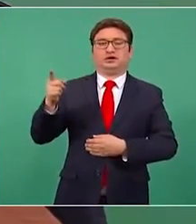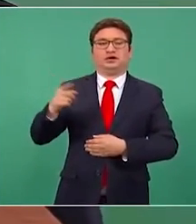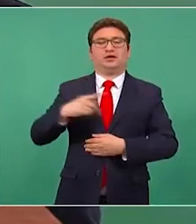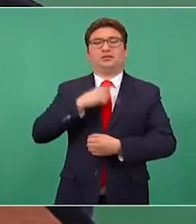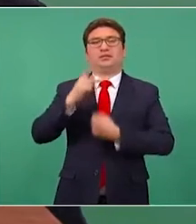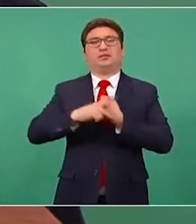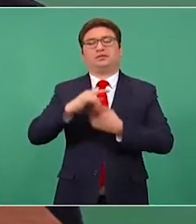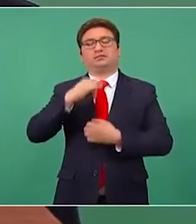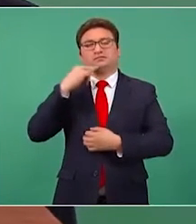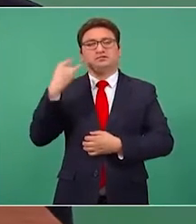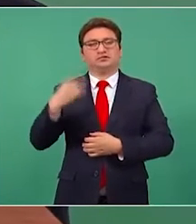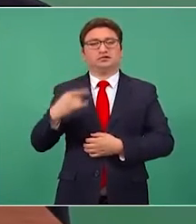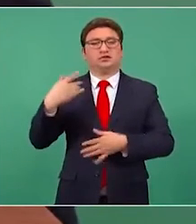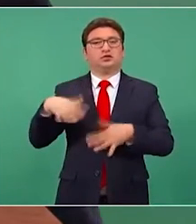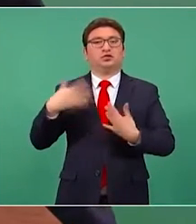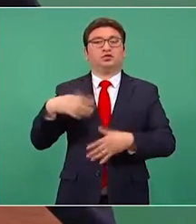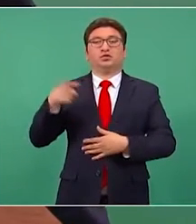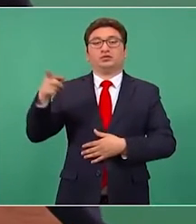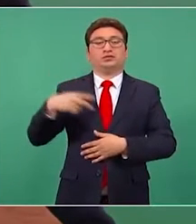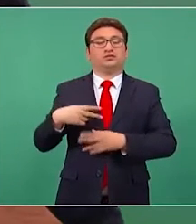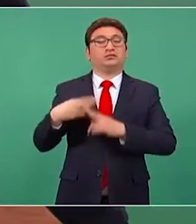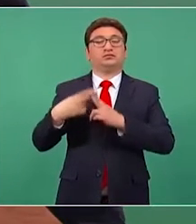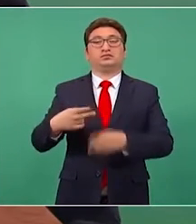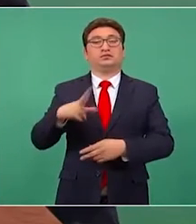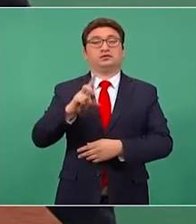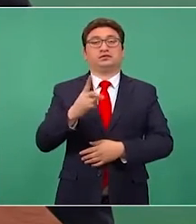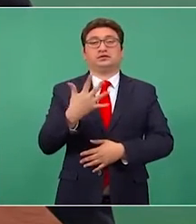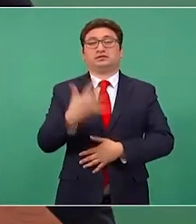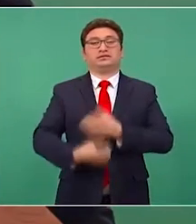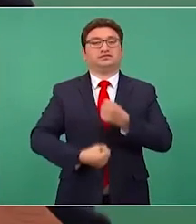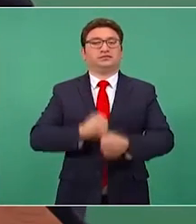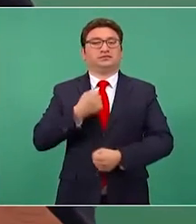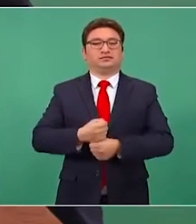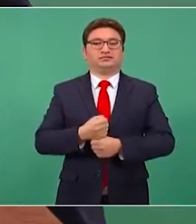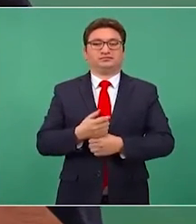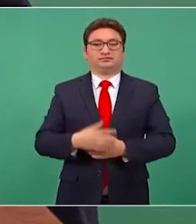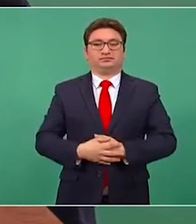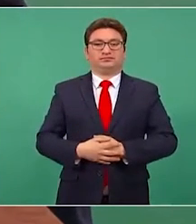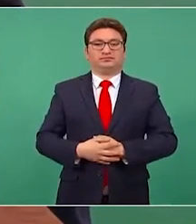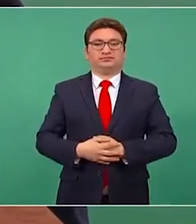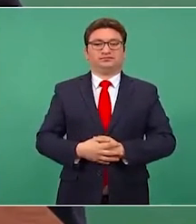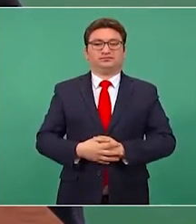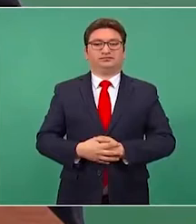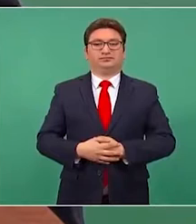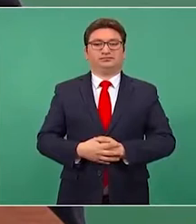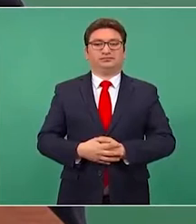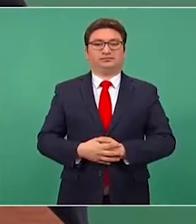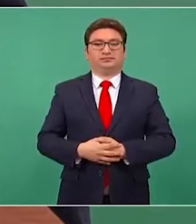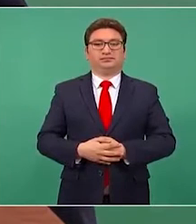porque miren, 35 años. Sí. Sí. Es que